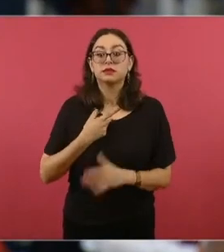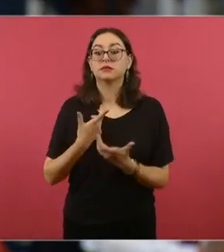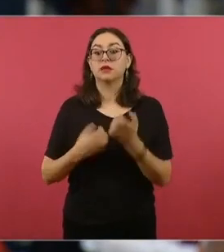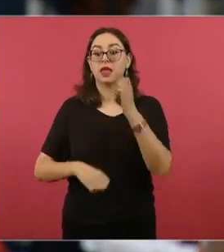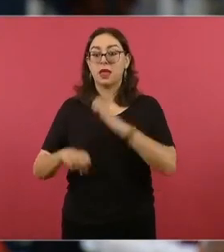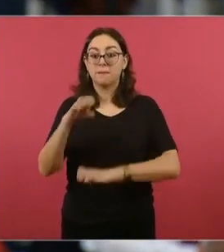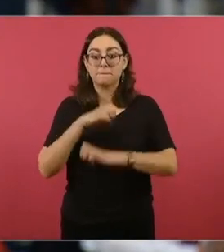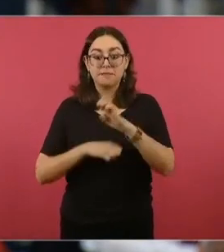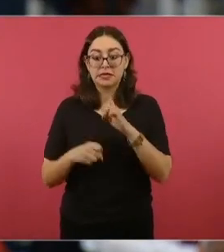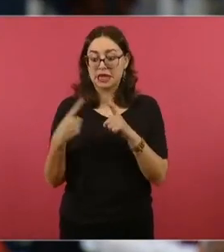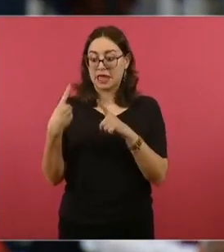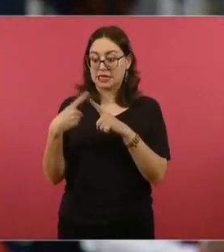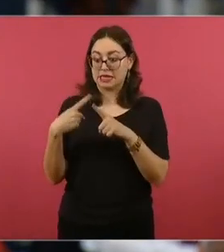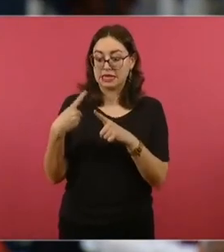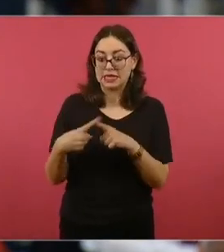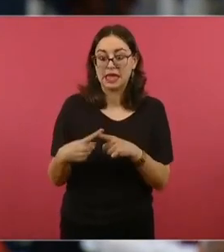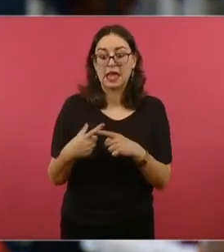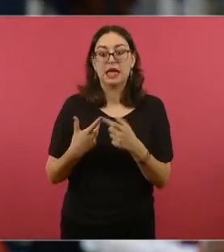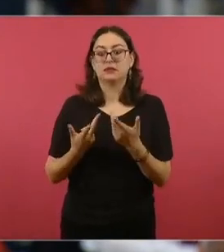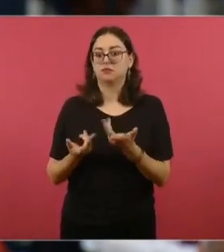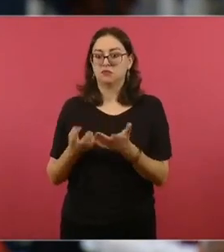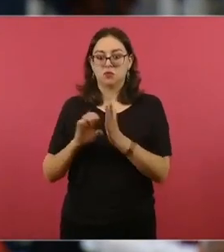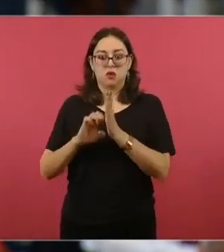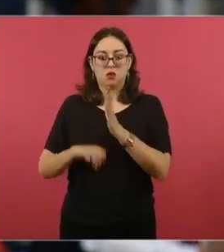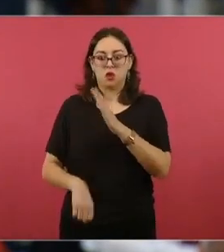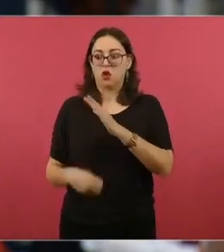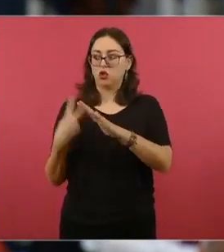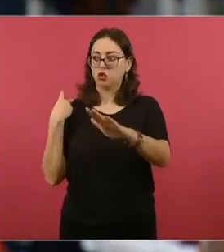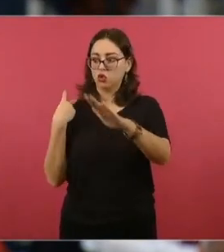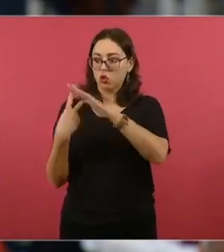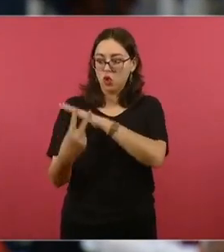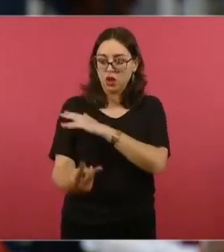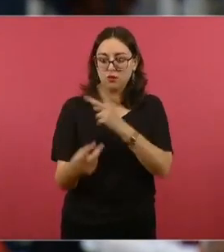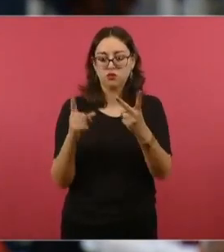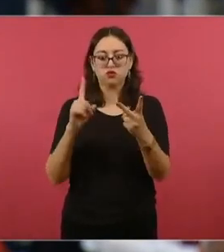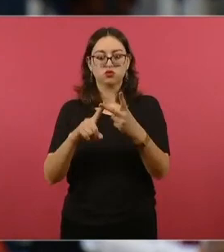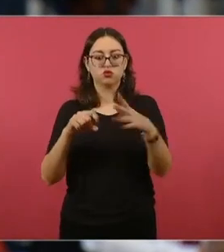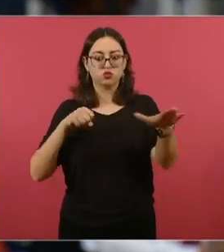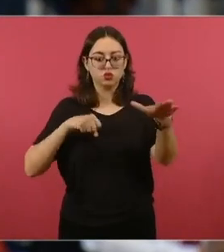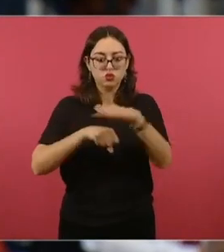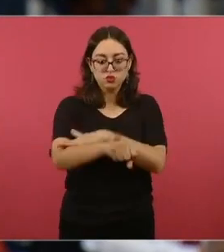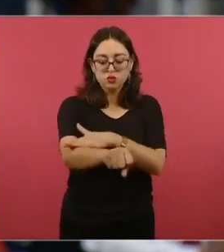ejemplo, del trolebús y también del tren suburbano.